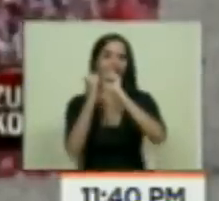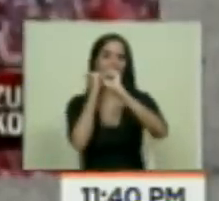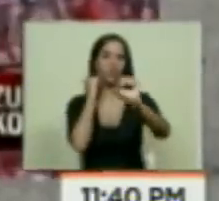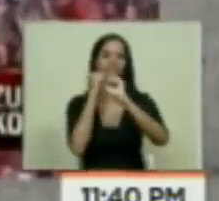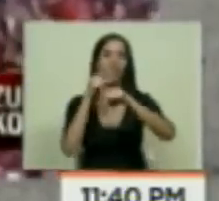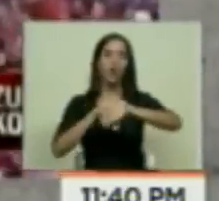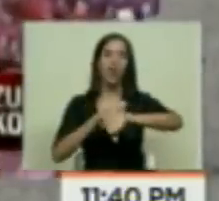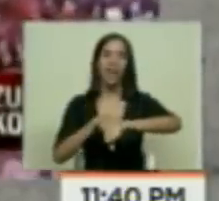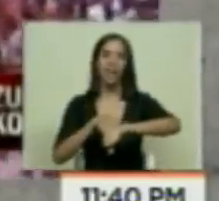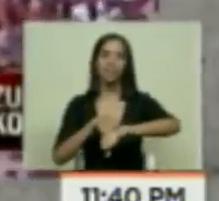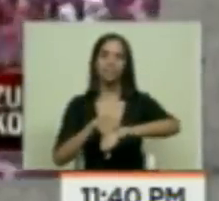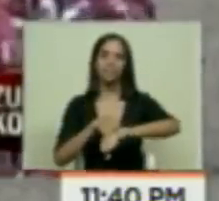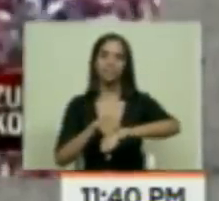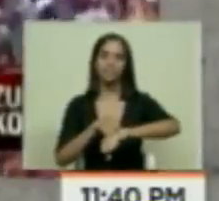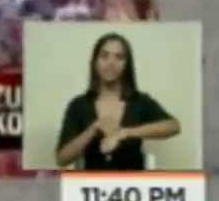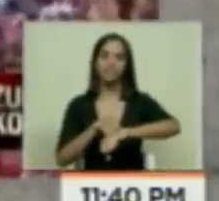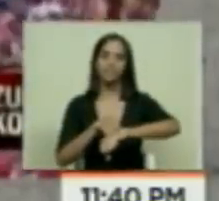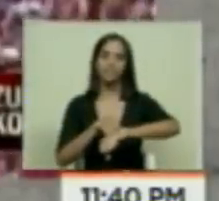es?